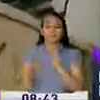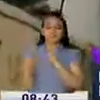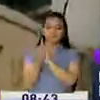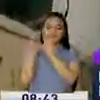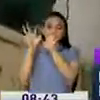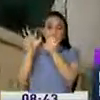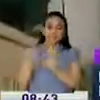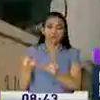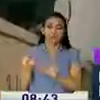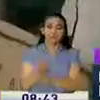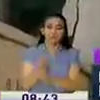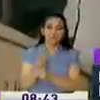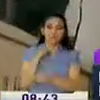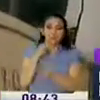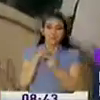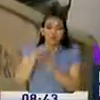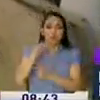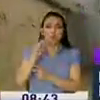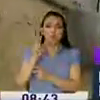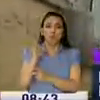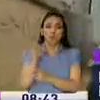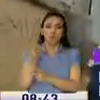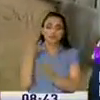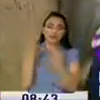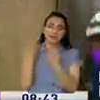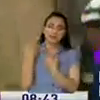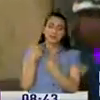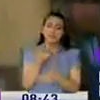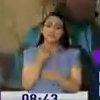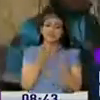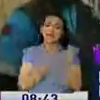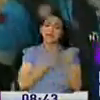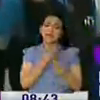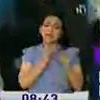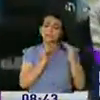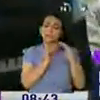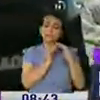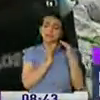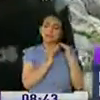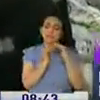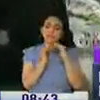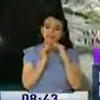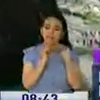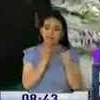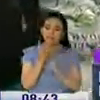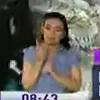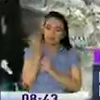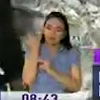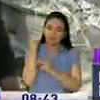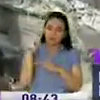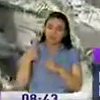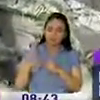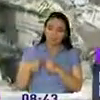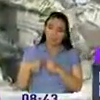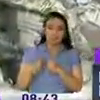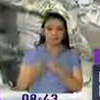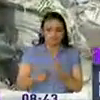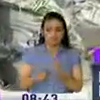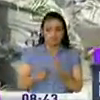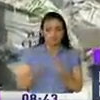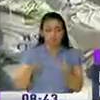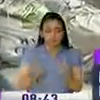de Seguridad, Juan Zapata, para que nos dé una explicación sobre la intervención que se está realizando en estos bienes patrimoniales, que deben ser bastante